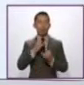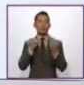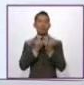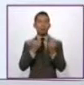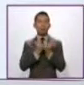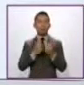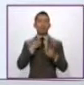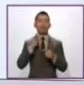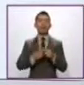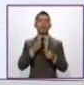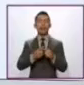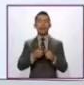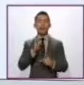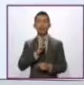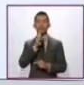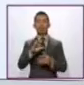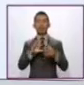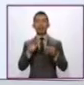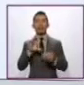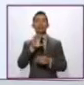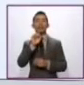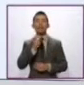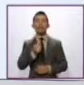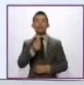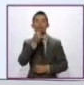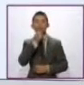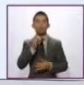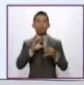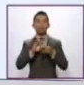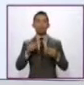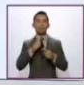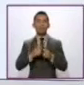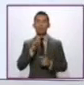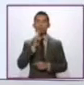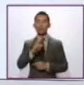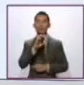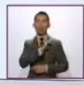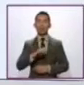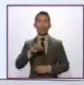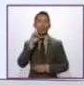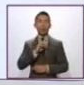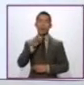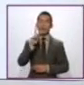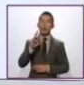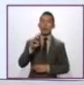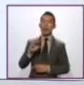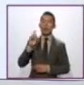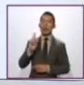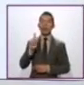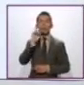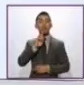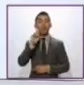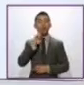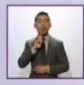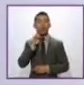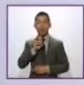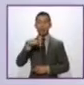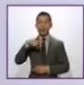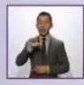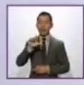solicitó hacer uso de la voz por 60 segundos en esta réplica la candidata del PRD, Raquel Ruiz de Santiago Álvarez.